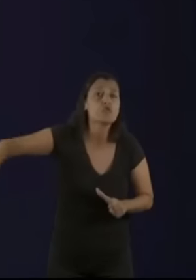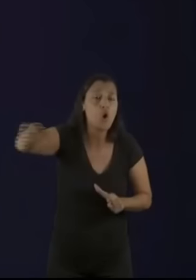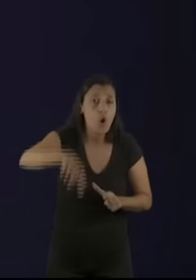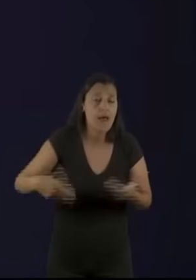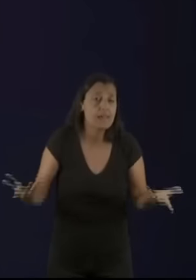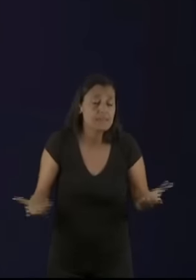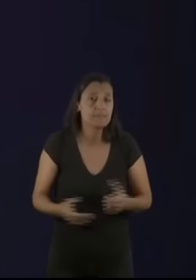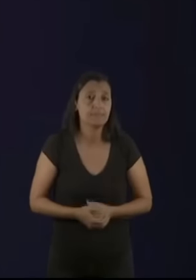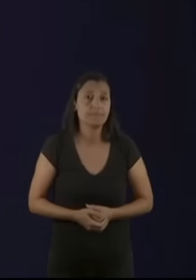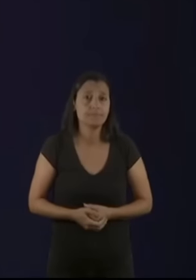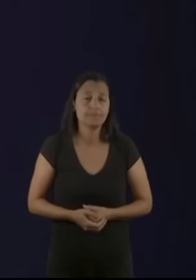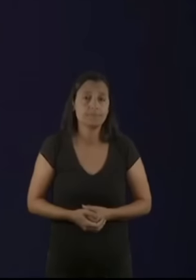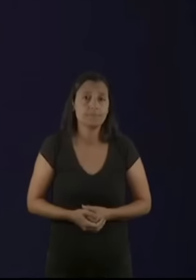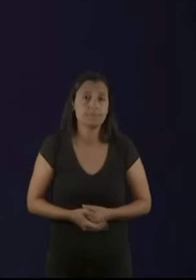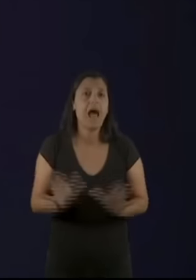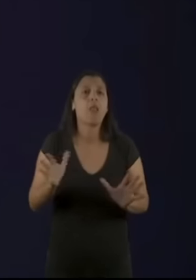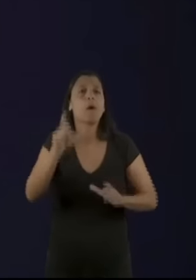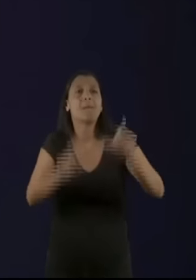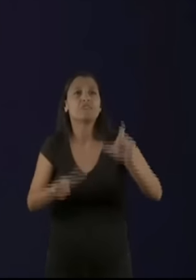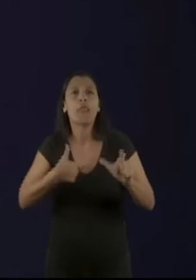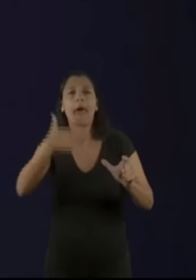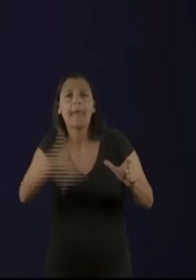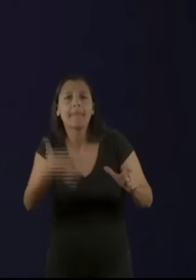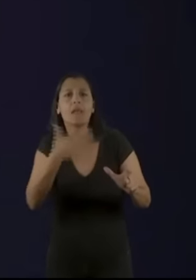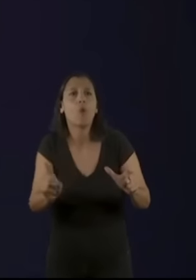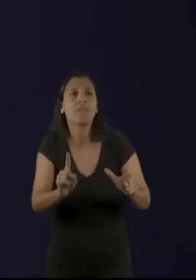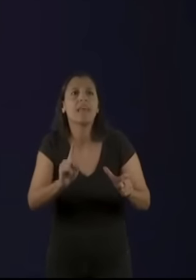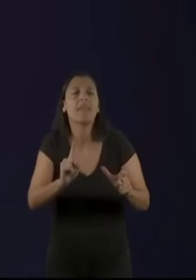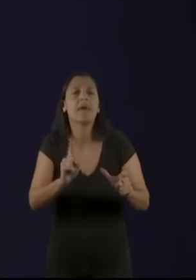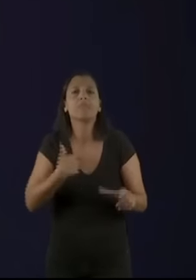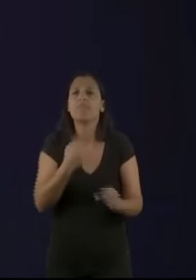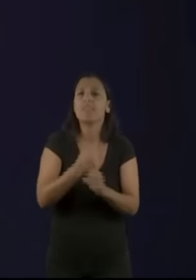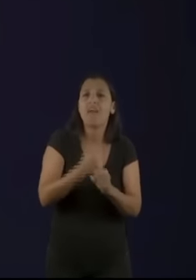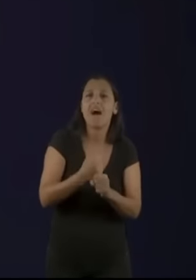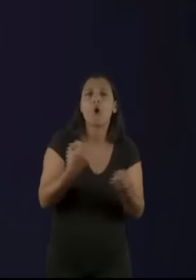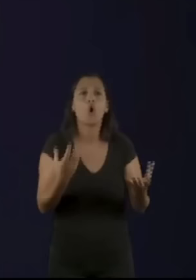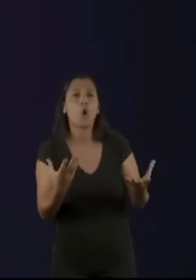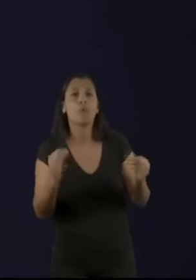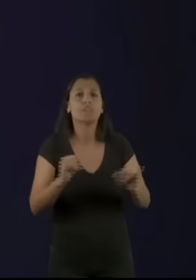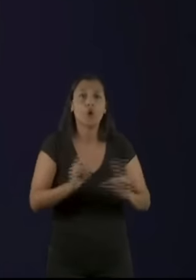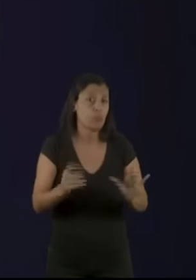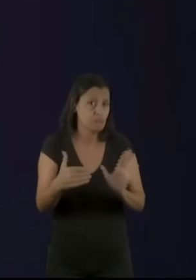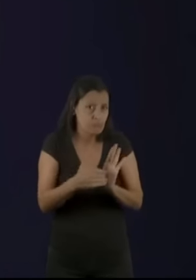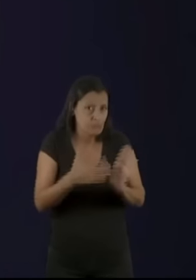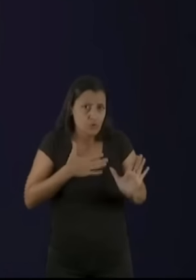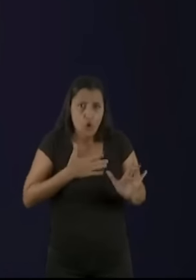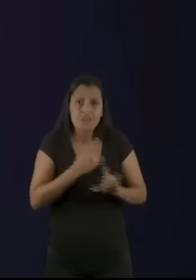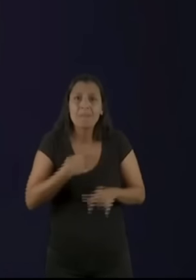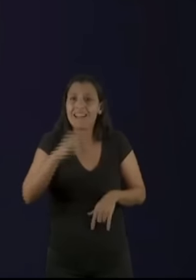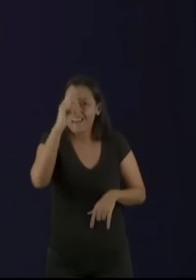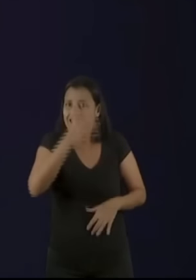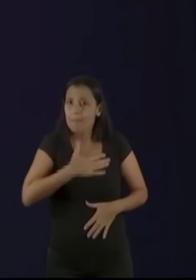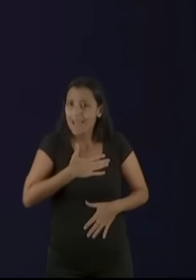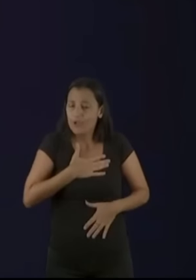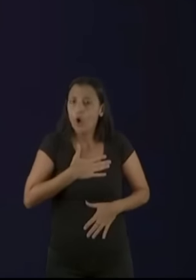pueda incluso entender o no este trabajo o esta profesión el respeto que yo en lo personal